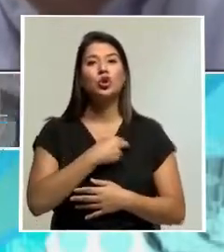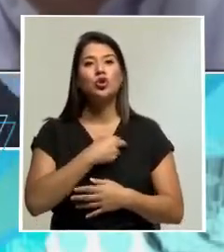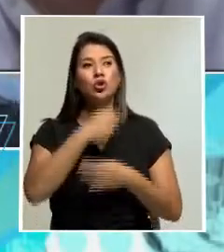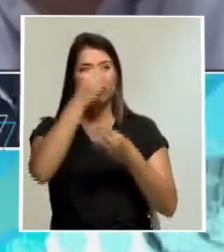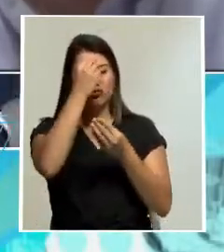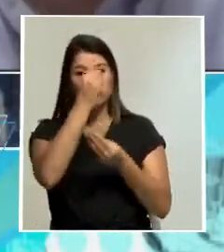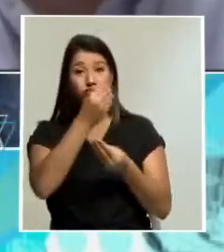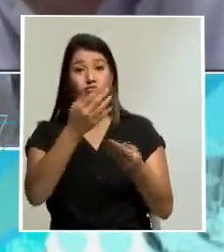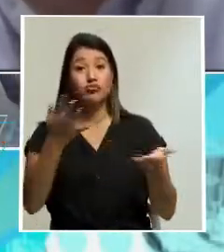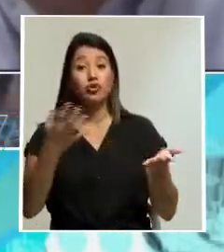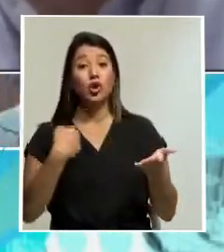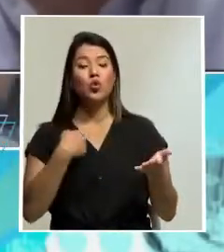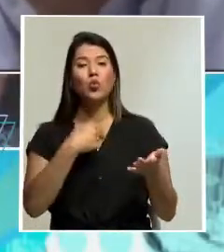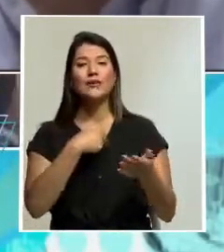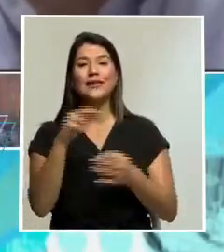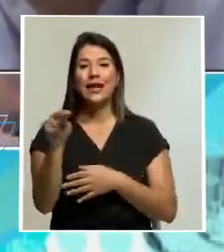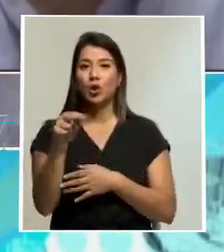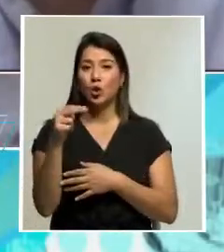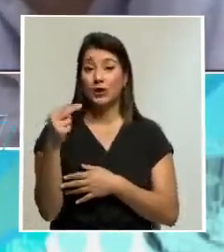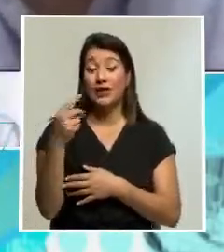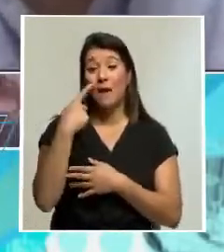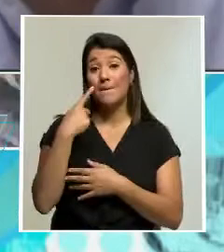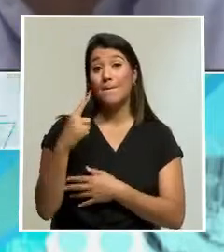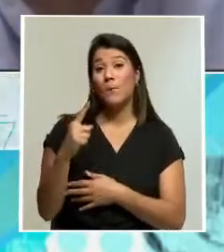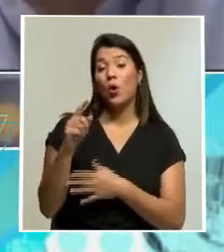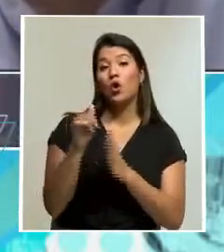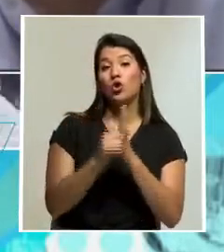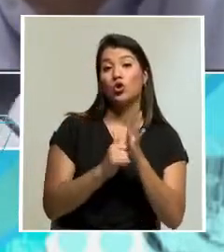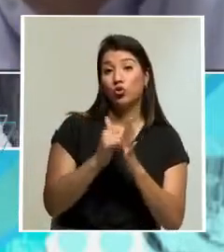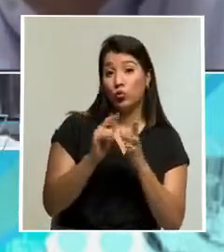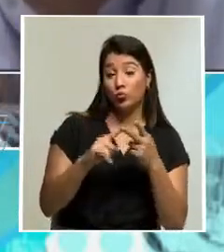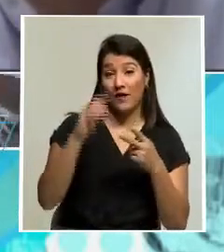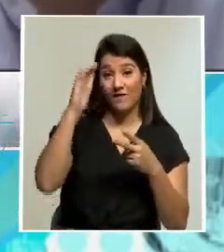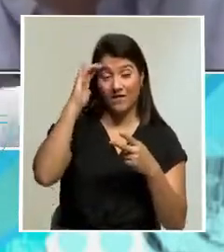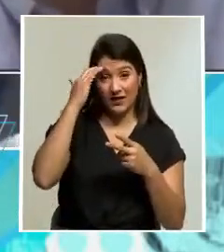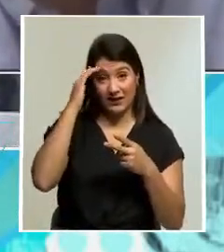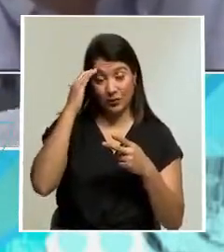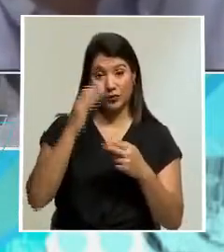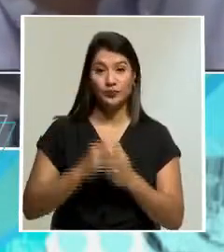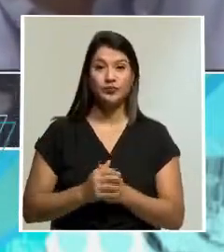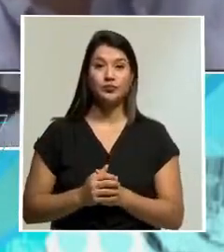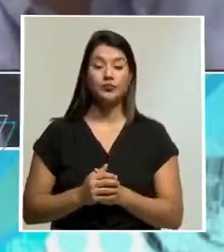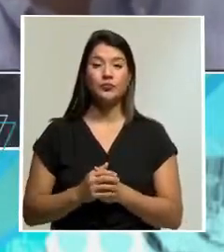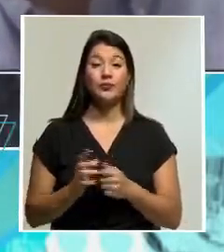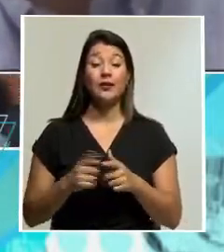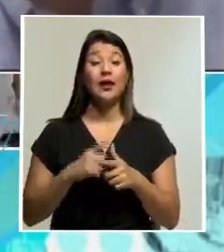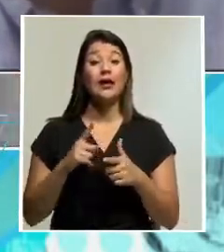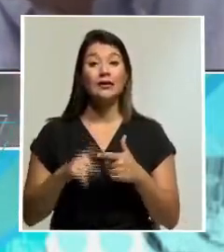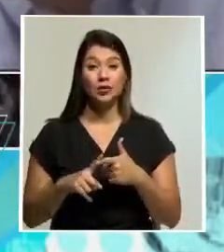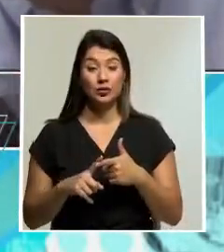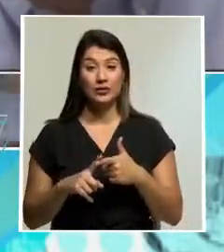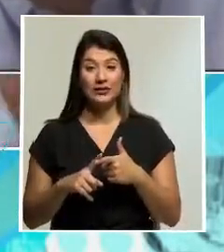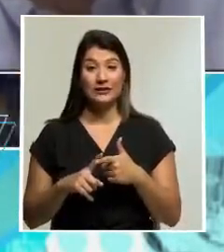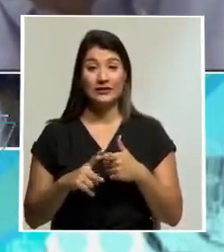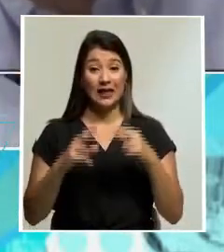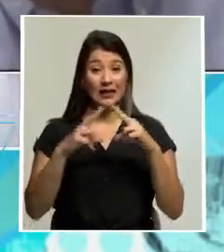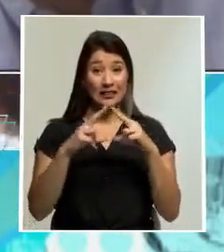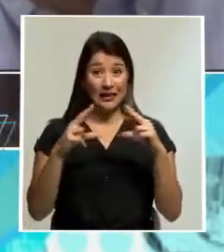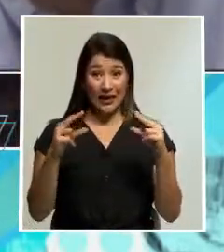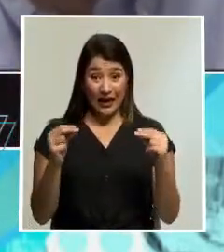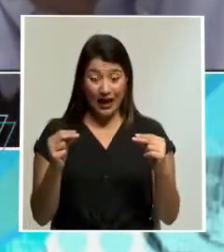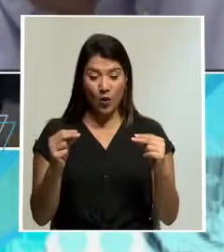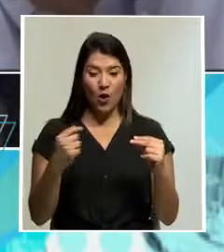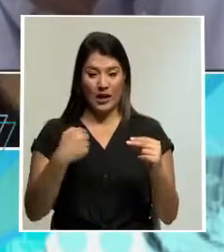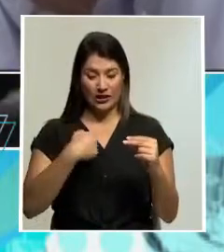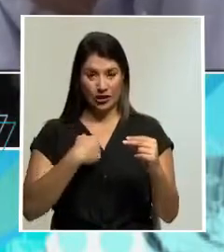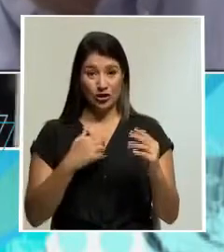productos audiovisuales exclusivamente a través de YouTube y de Facebook. De manera que la Nicaragua en la que yo he